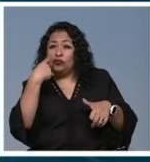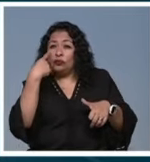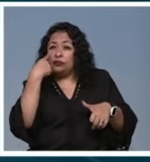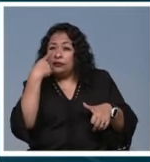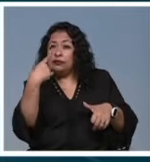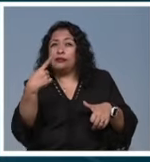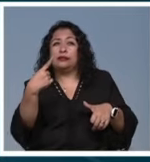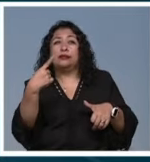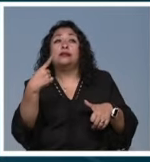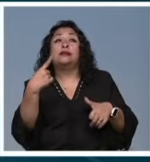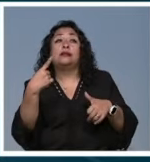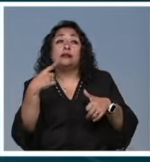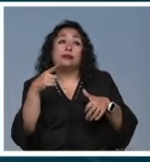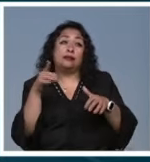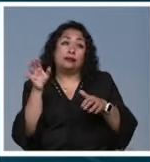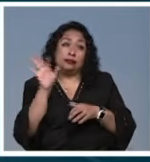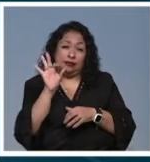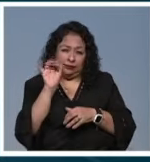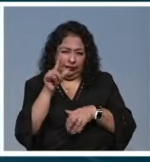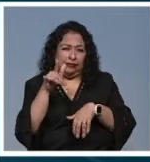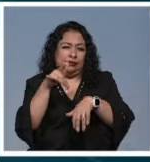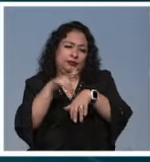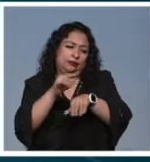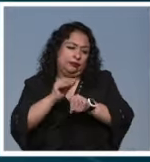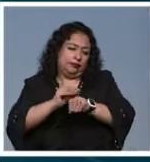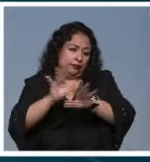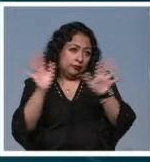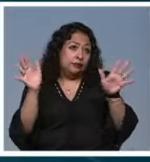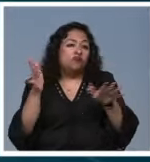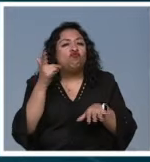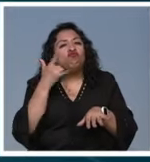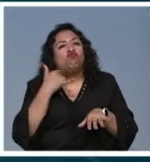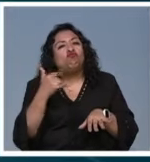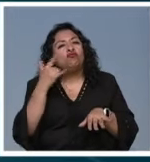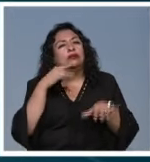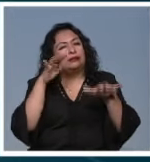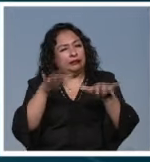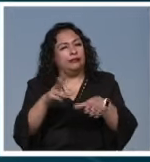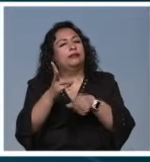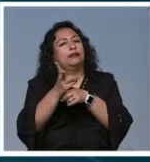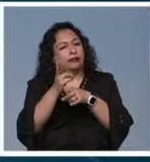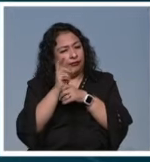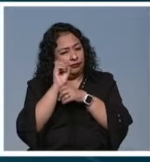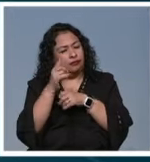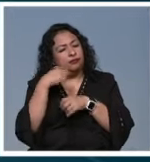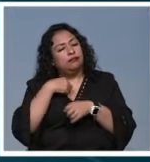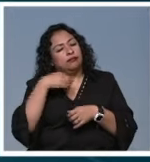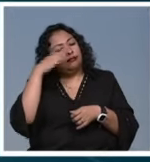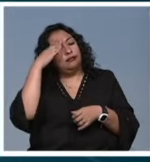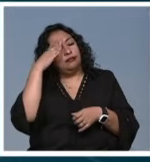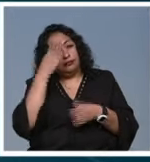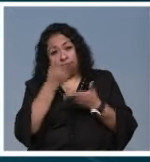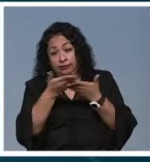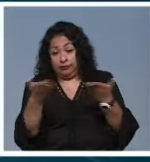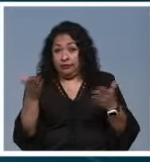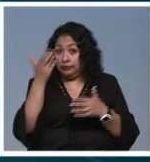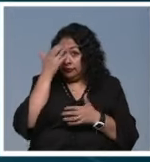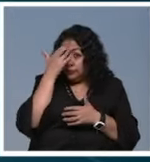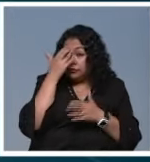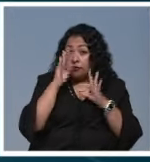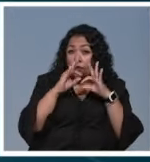vista, inclusive, bueno, por supuesto, el tacto. Entonces, contemplar la lluvia sí nos puede invitar a la reflexión. Y cuando se conocen